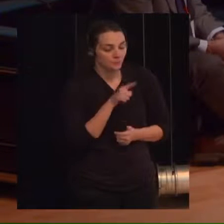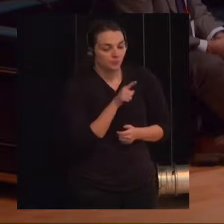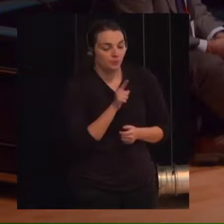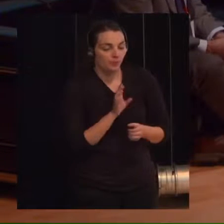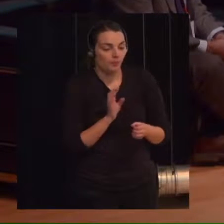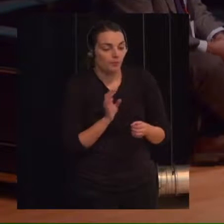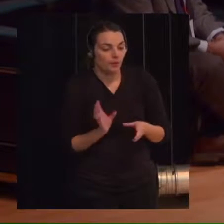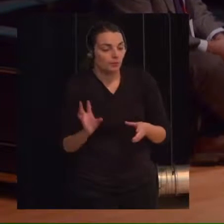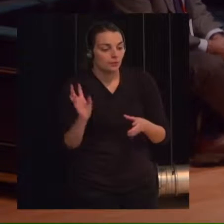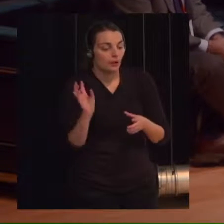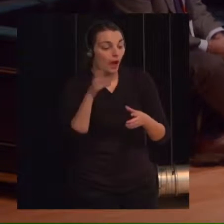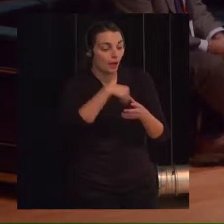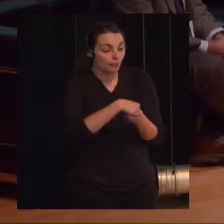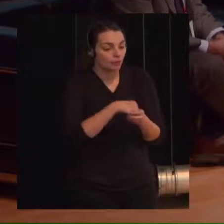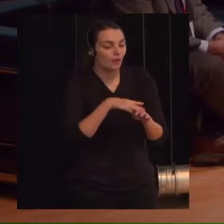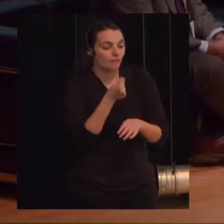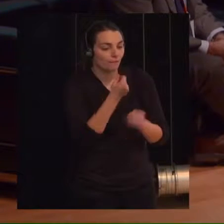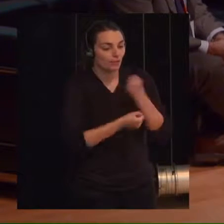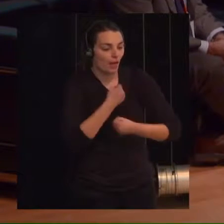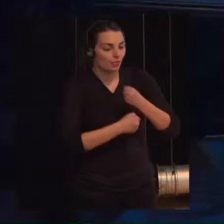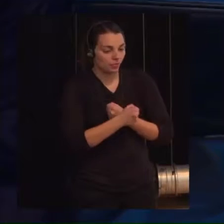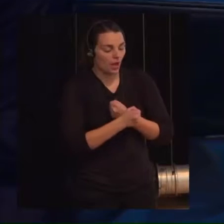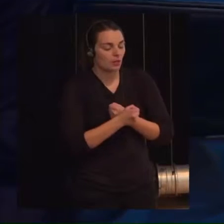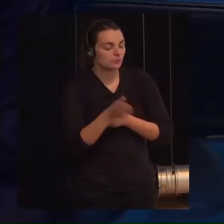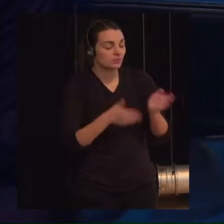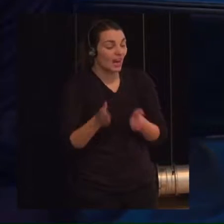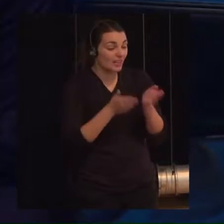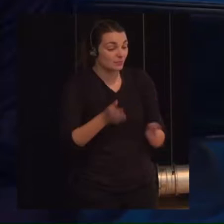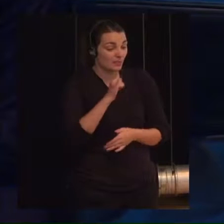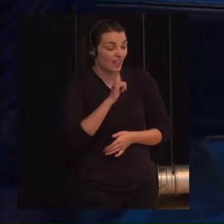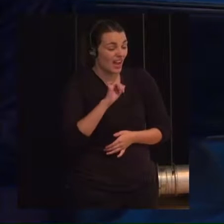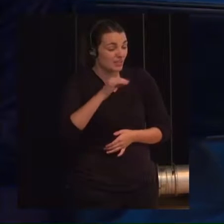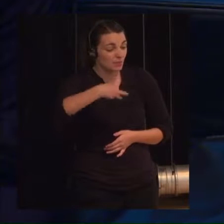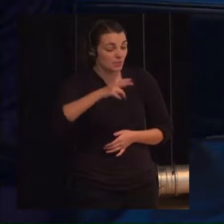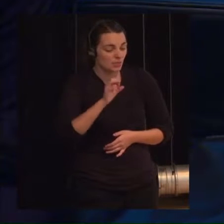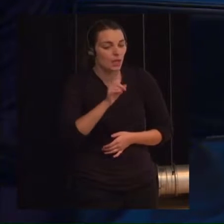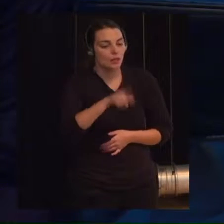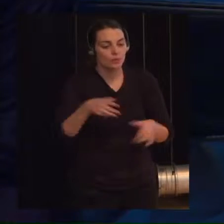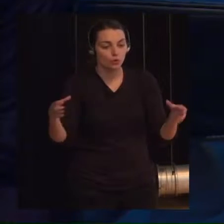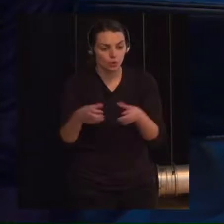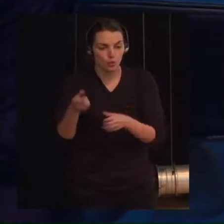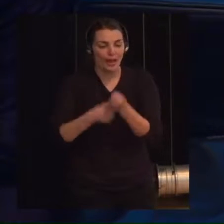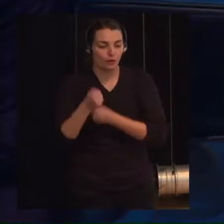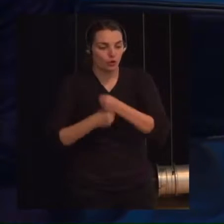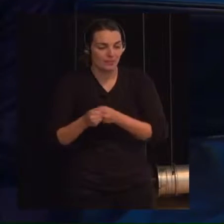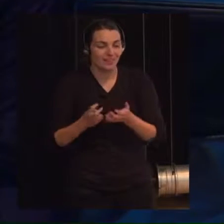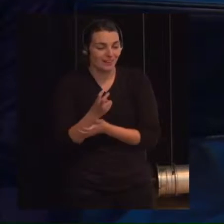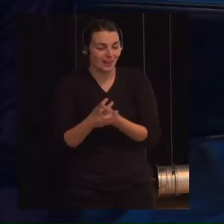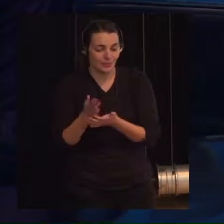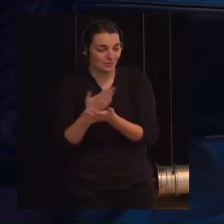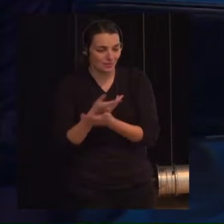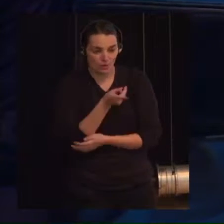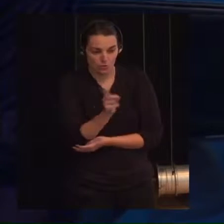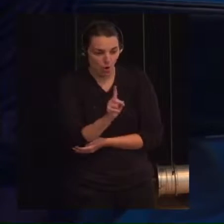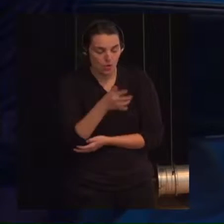contribuye de manera regular al Financial Times y al grupo The Economist, no a la revista, estaba aclarando la hora, sino